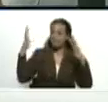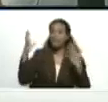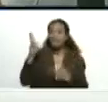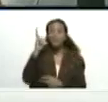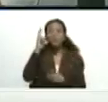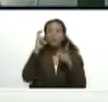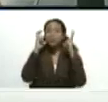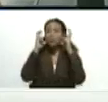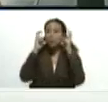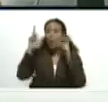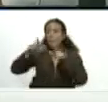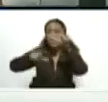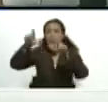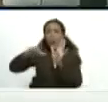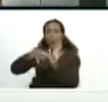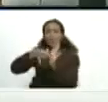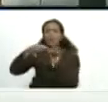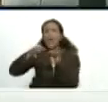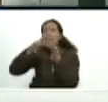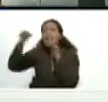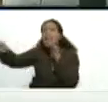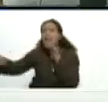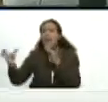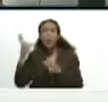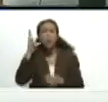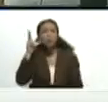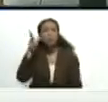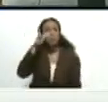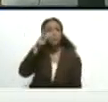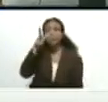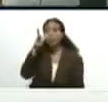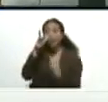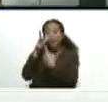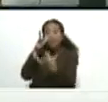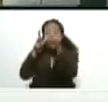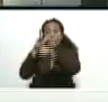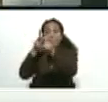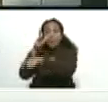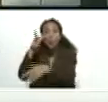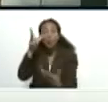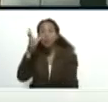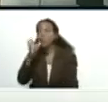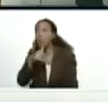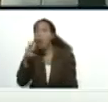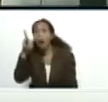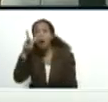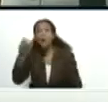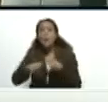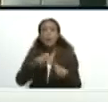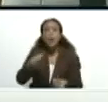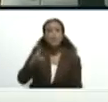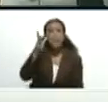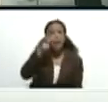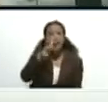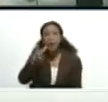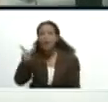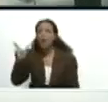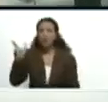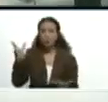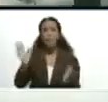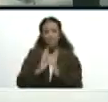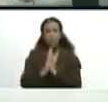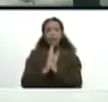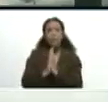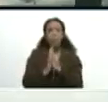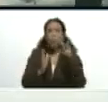que había una gente aplaudiendo, pero las cámaras no toman al pueblo. ¿Qué podemos hacer, Pereira?